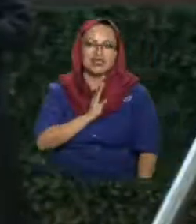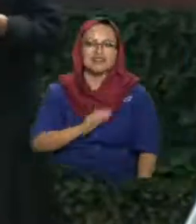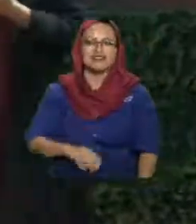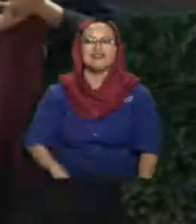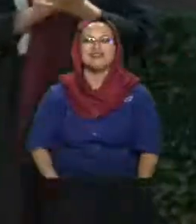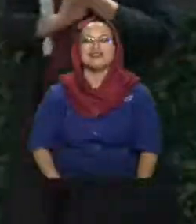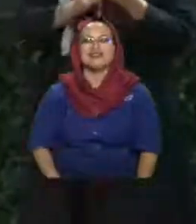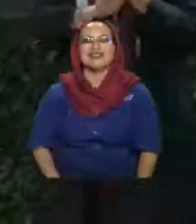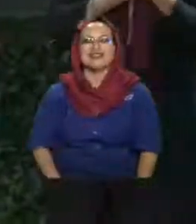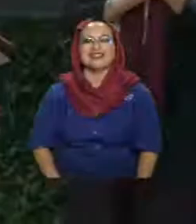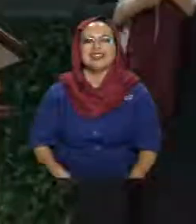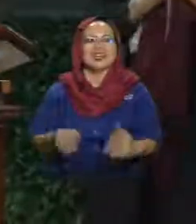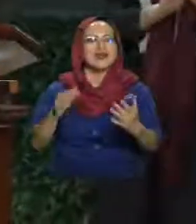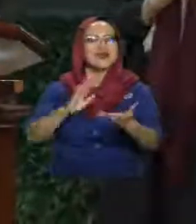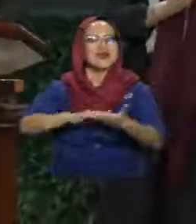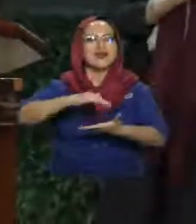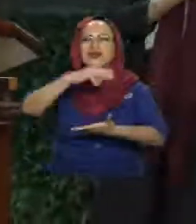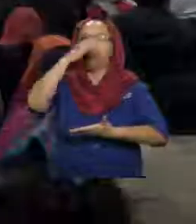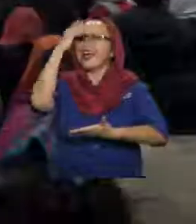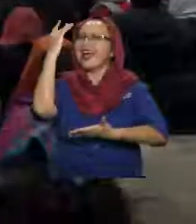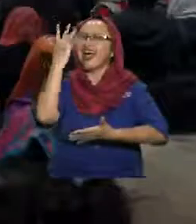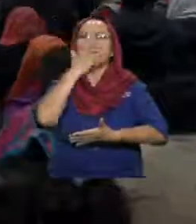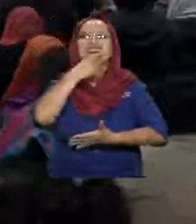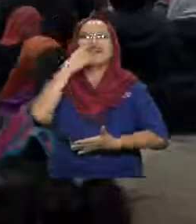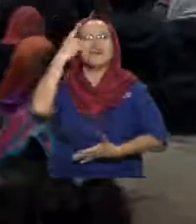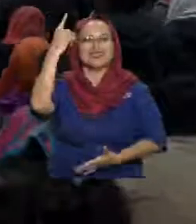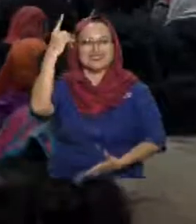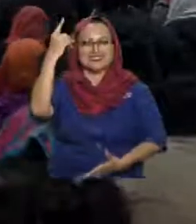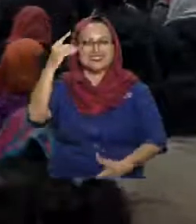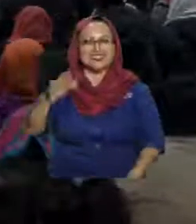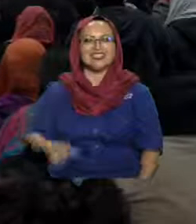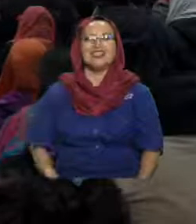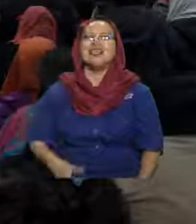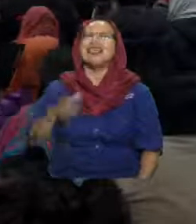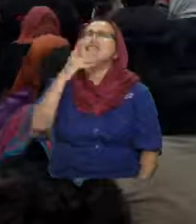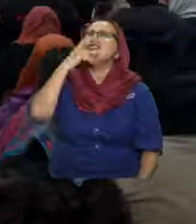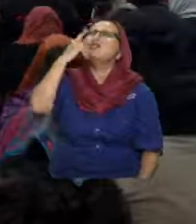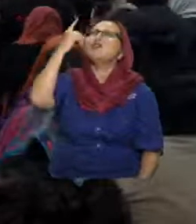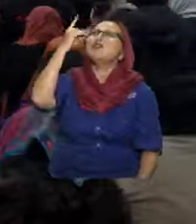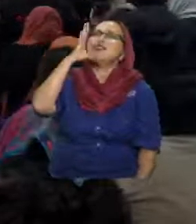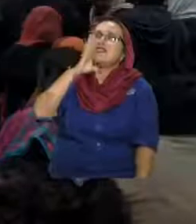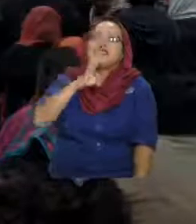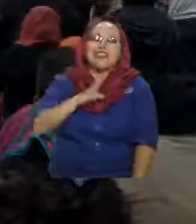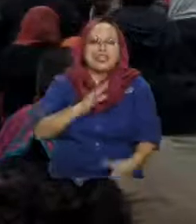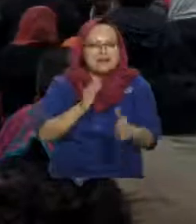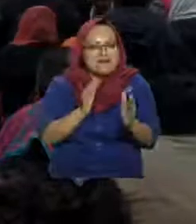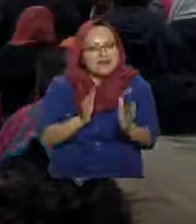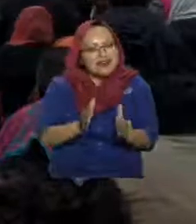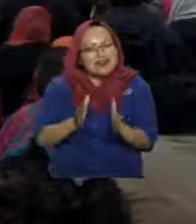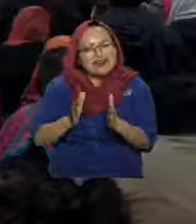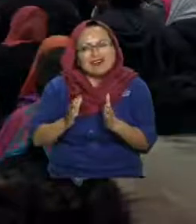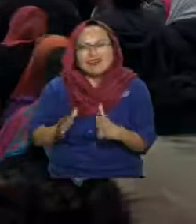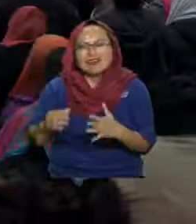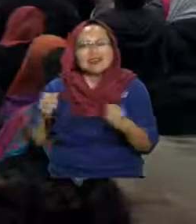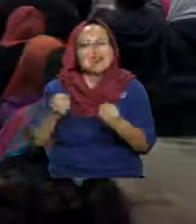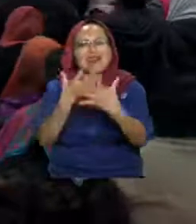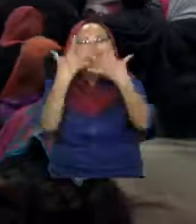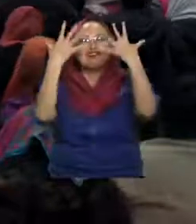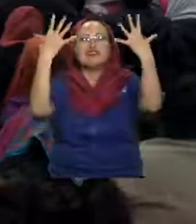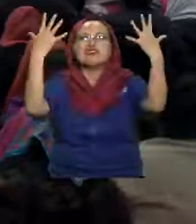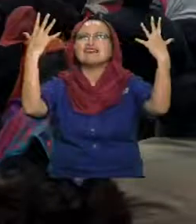varón, otra persona, un varón. Gloria a Dios. Dios tiene tantos planes, hermano, mire, qué